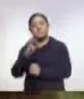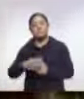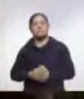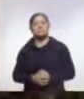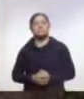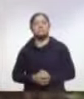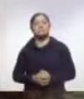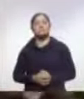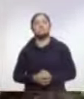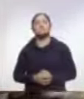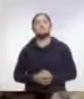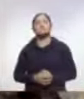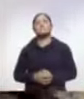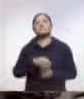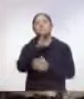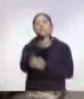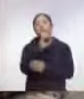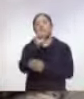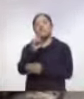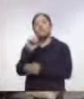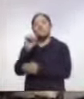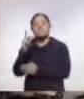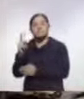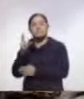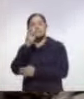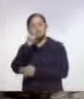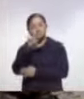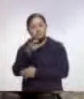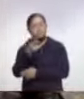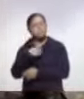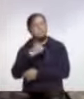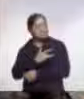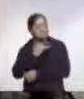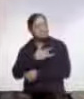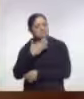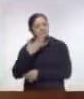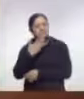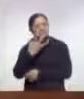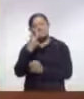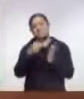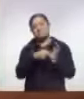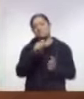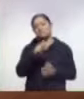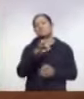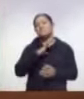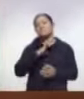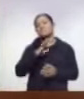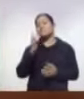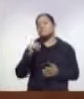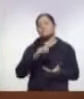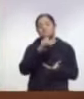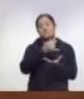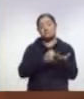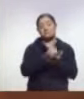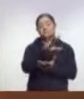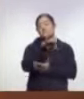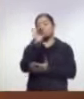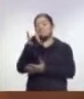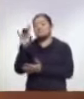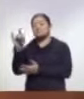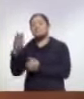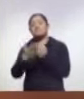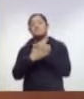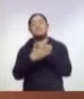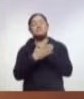Erick Salvador Pérez se mostró satisfecho por haber cumplido la meta inicial del 2020. Están en la selección nacional que participará en febrero